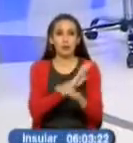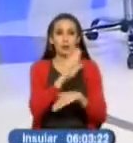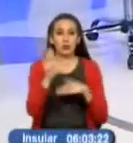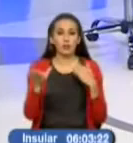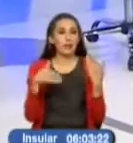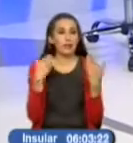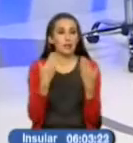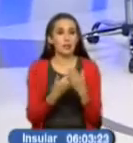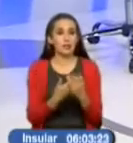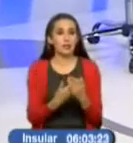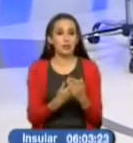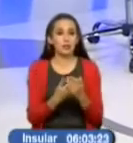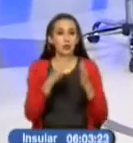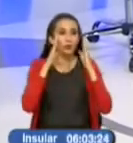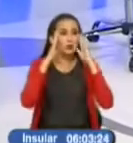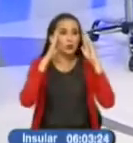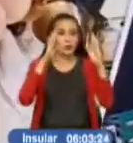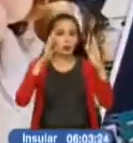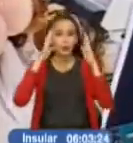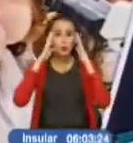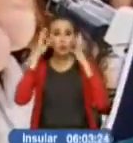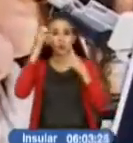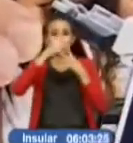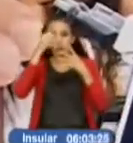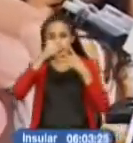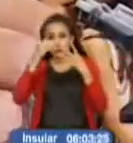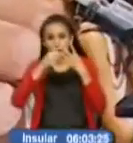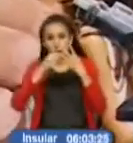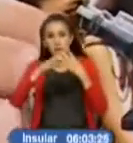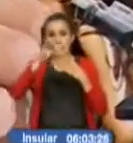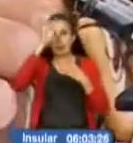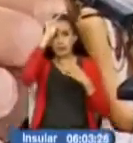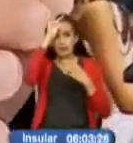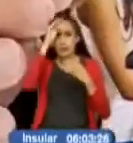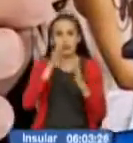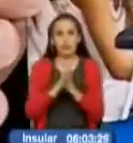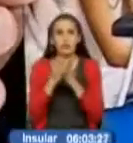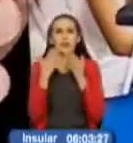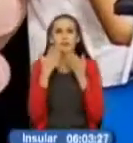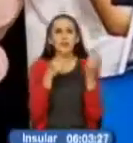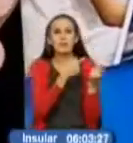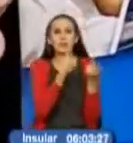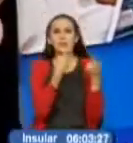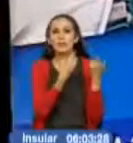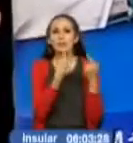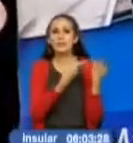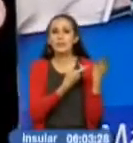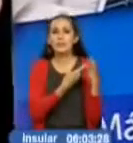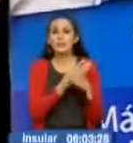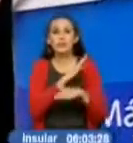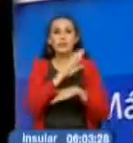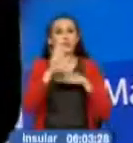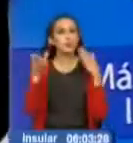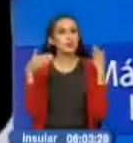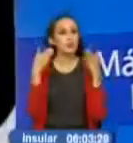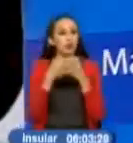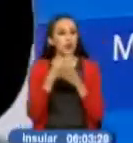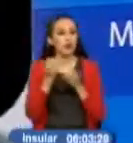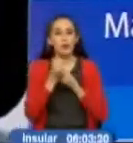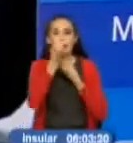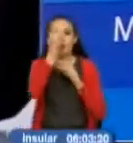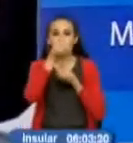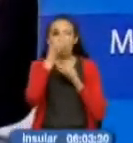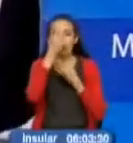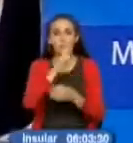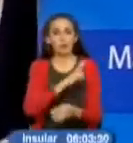los puntos de atención de la Secretaría, hospitales, etcétera. Y lo que hace es resumir toda la oferta académica, todo. Aquí